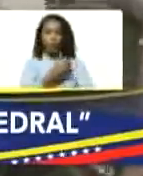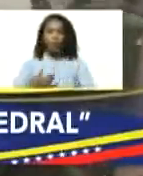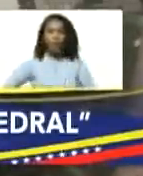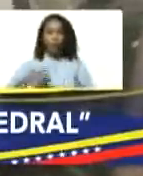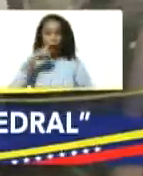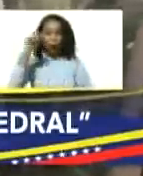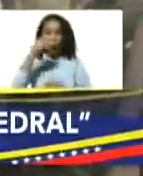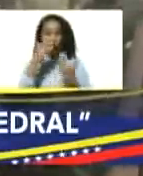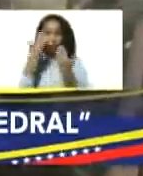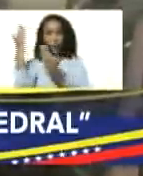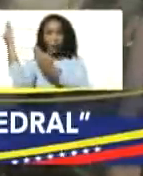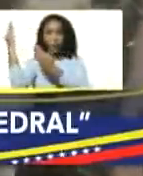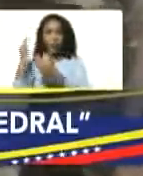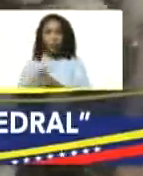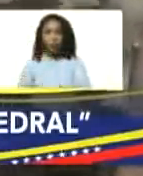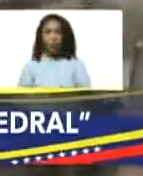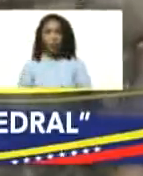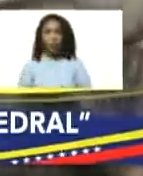maduro adelante